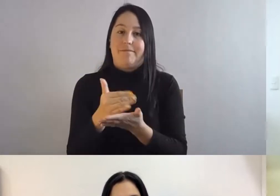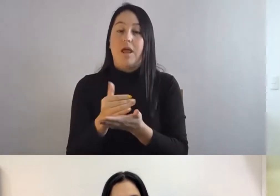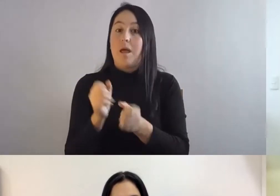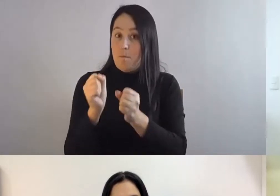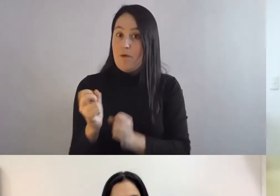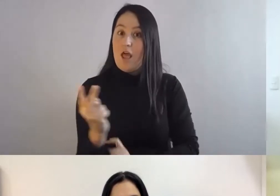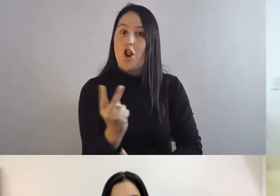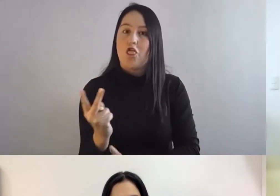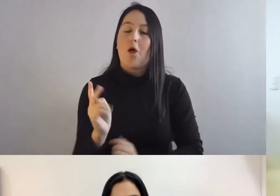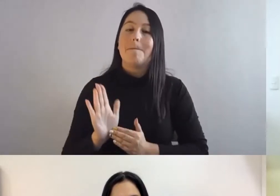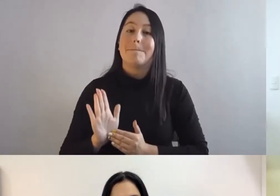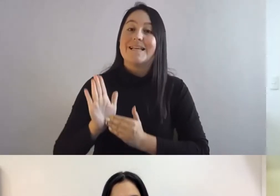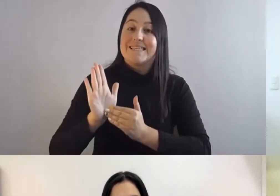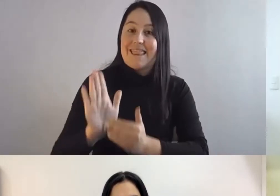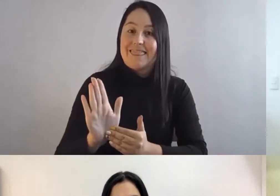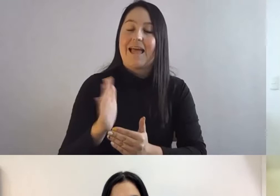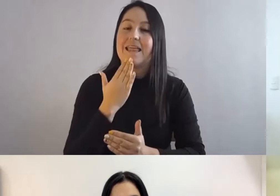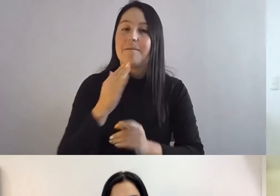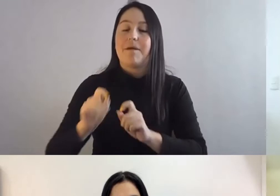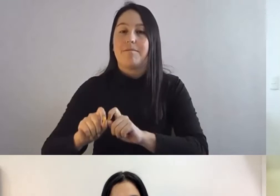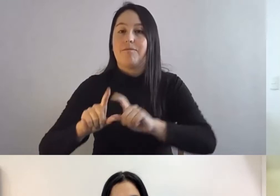más de su presentación?